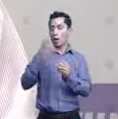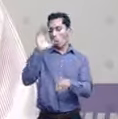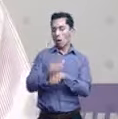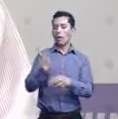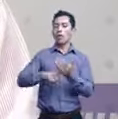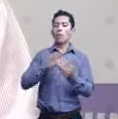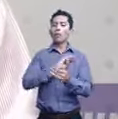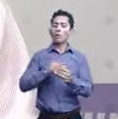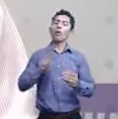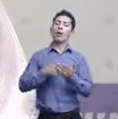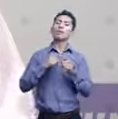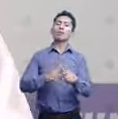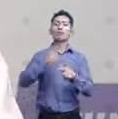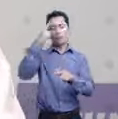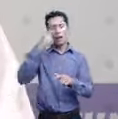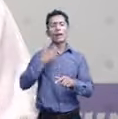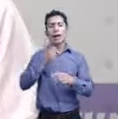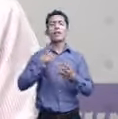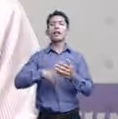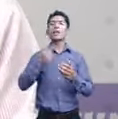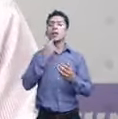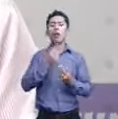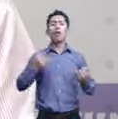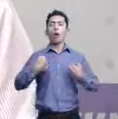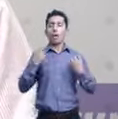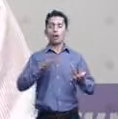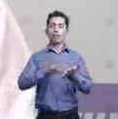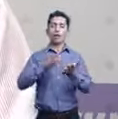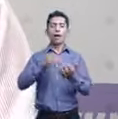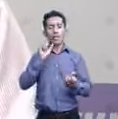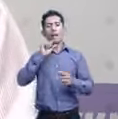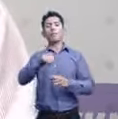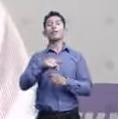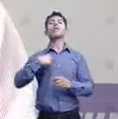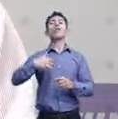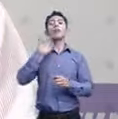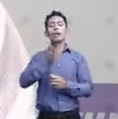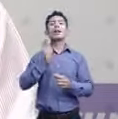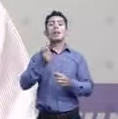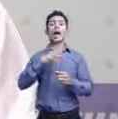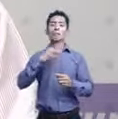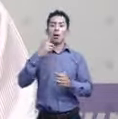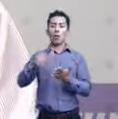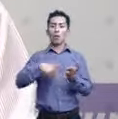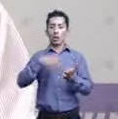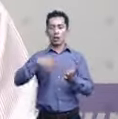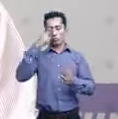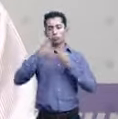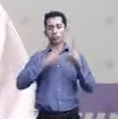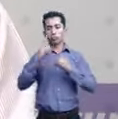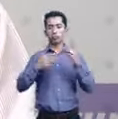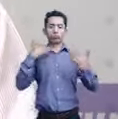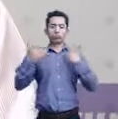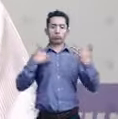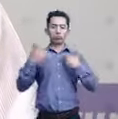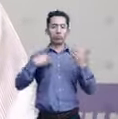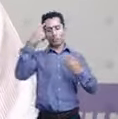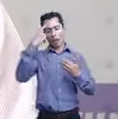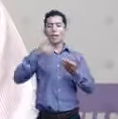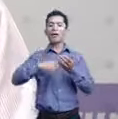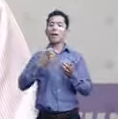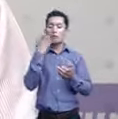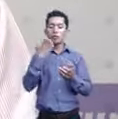del municipio, a fin de distribuirse a niños y jóvenes. También quiero construir y mejorar espacios deportivos y recreativos en